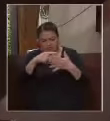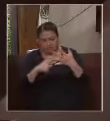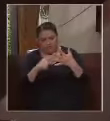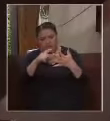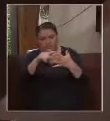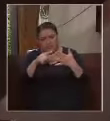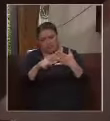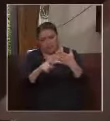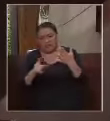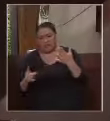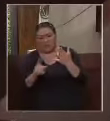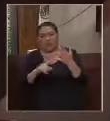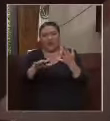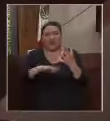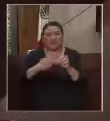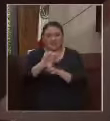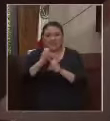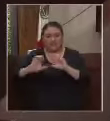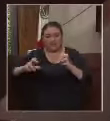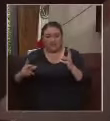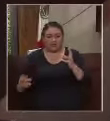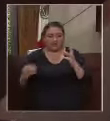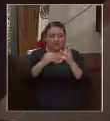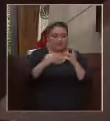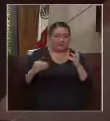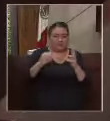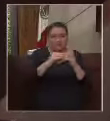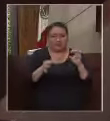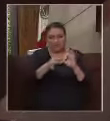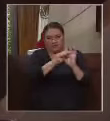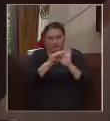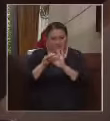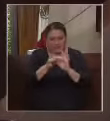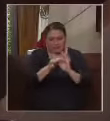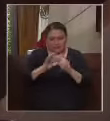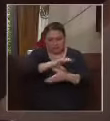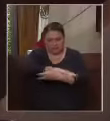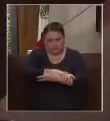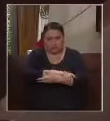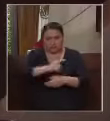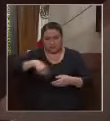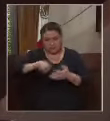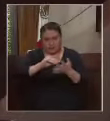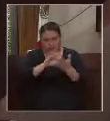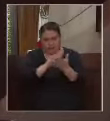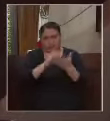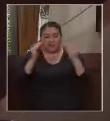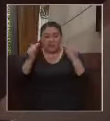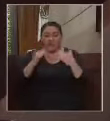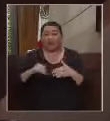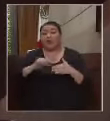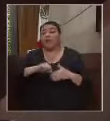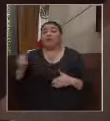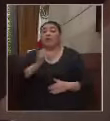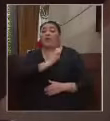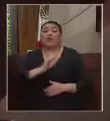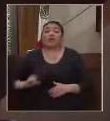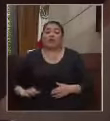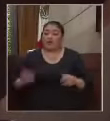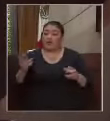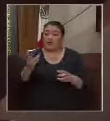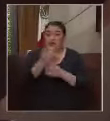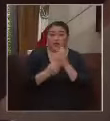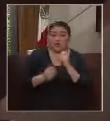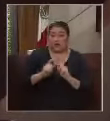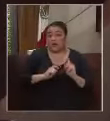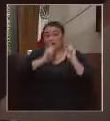en ese sentido lo que ya se había presentado evidentemente que puede surtir validez. Y respecto de la candidatura común, pues me